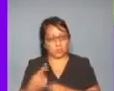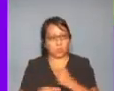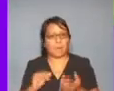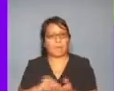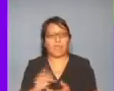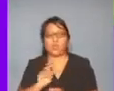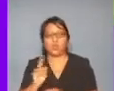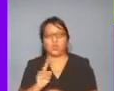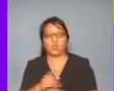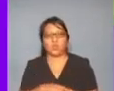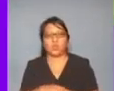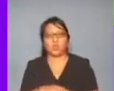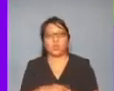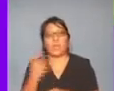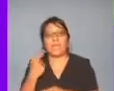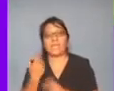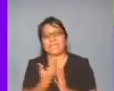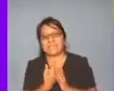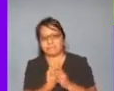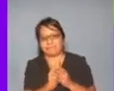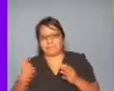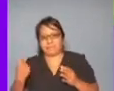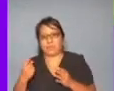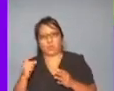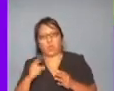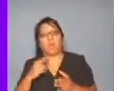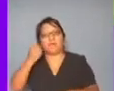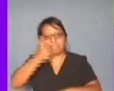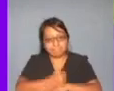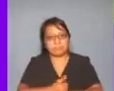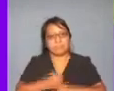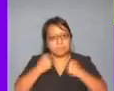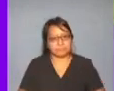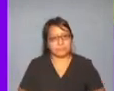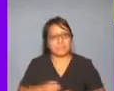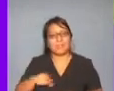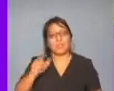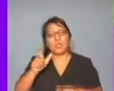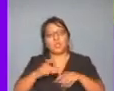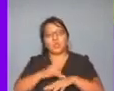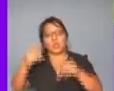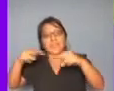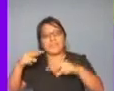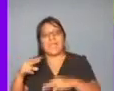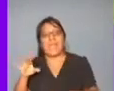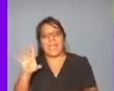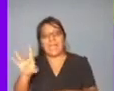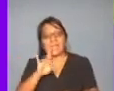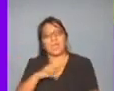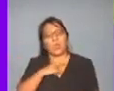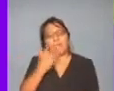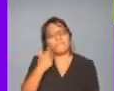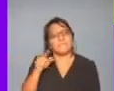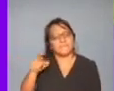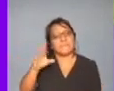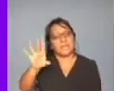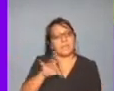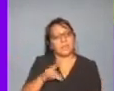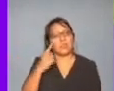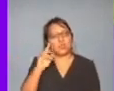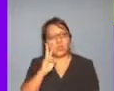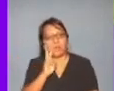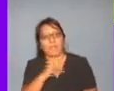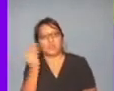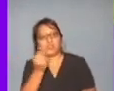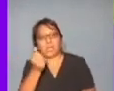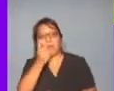que salir del mercado, sino hay que estar más presente que nunca para que el turista siga eligiendo a Jujuy. Lo vemos cada vez más en los fines de semana,